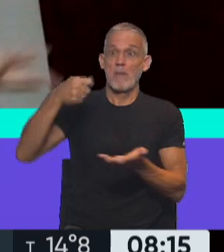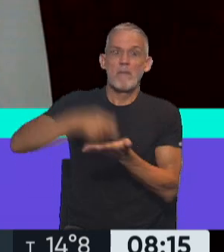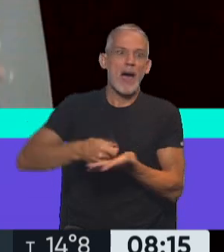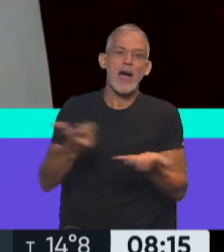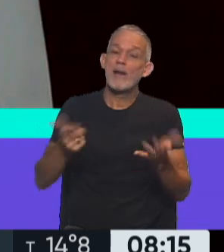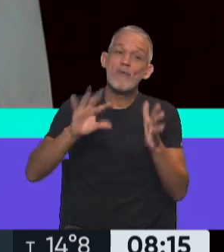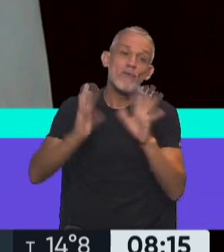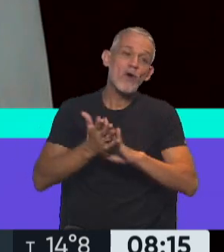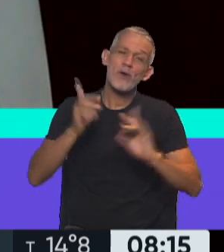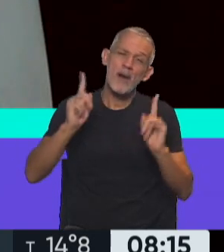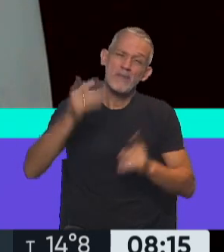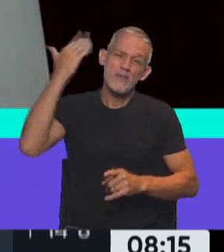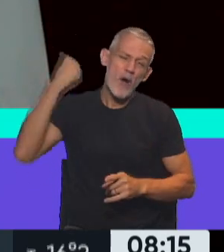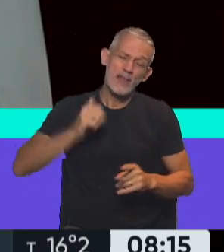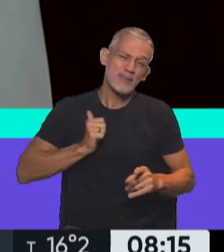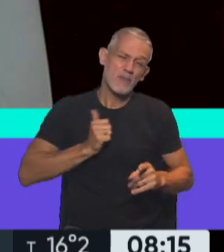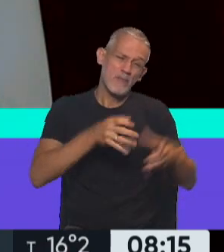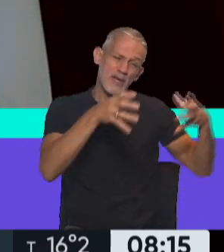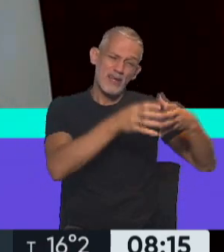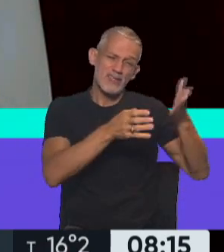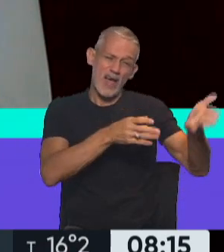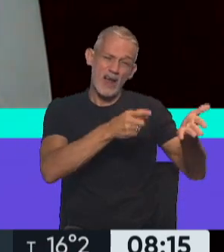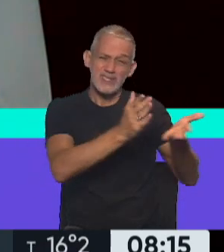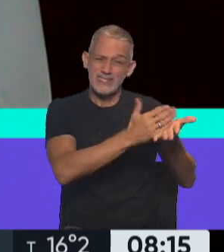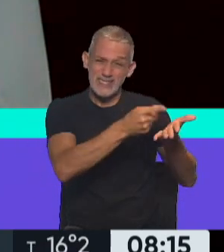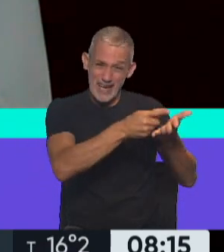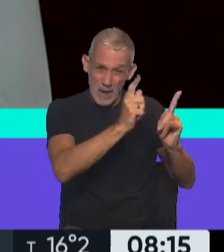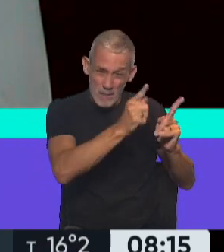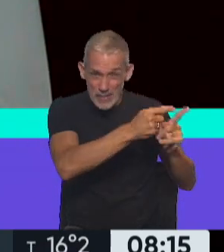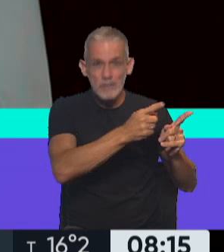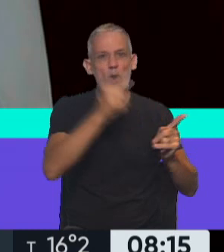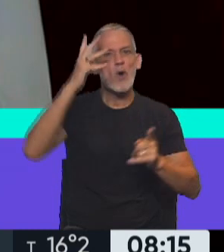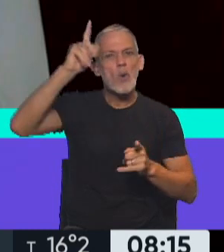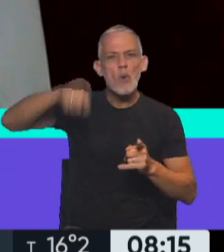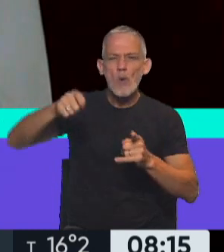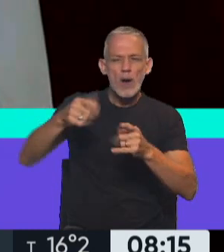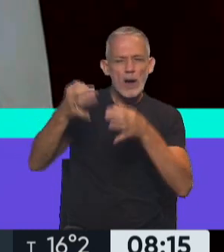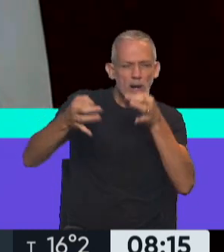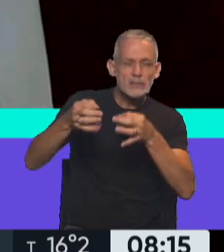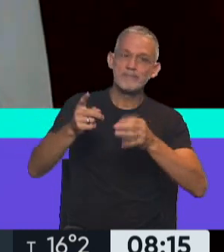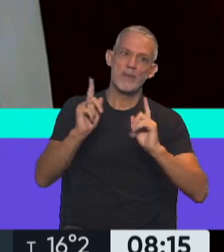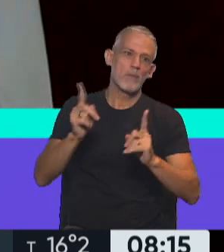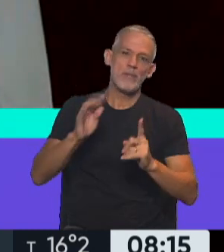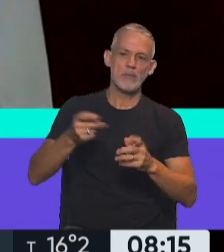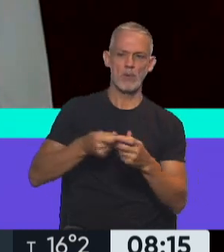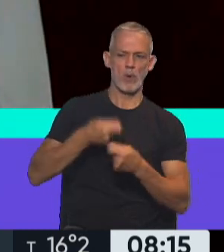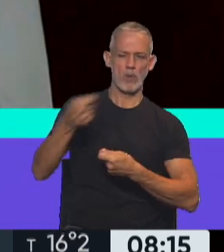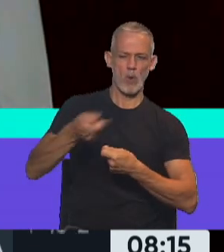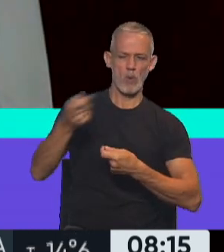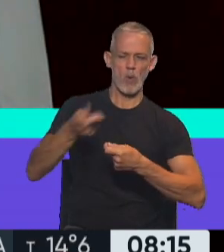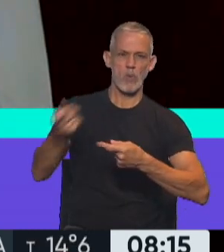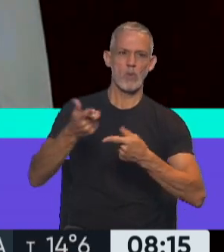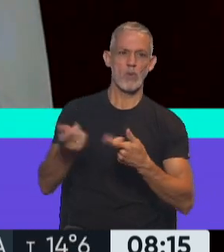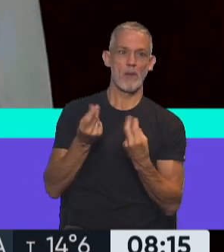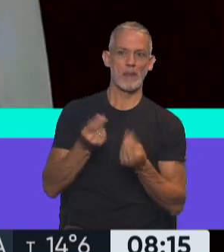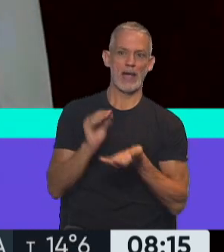misma manera que se financiaban los golpes militares, se comienzan a financiar los golpes